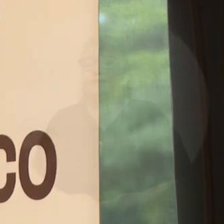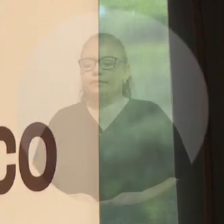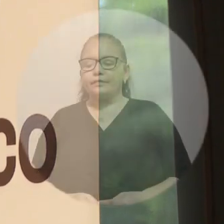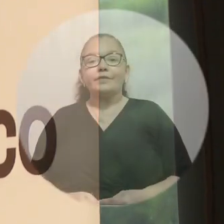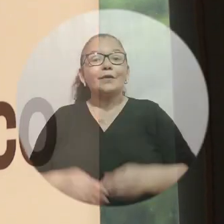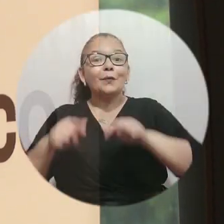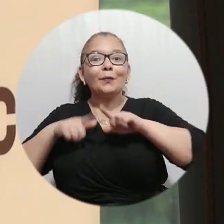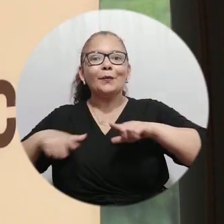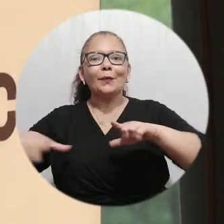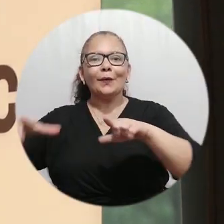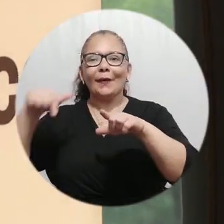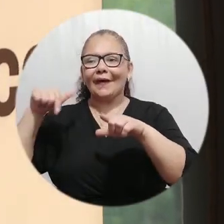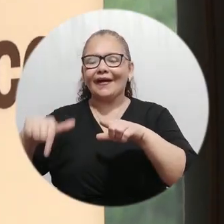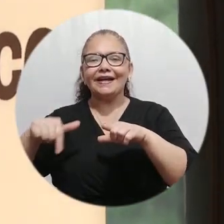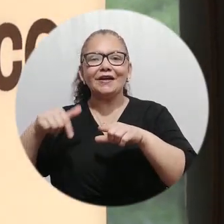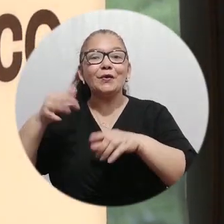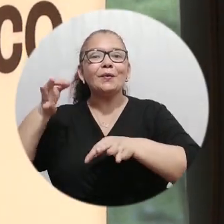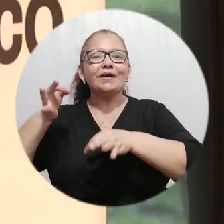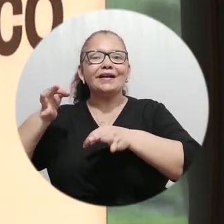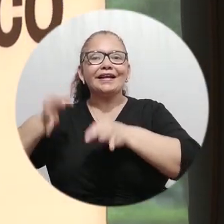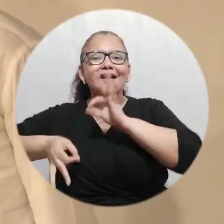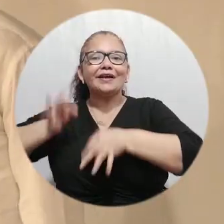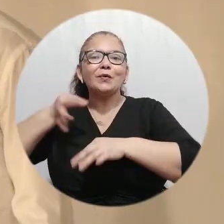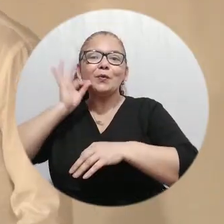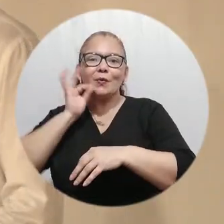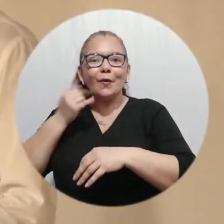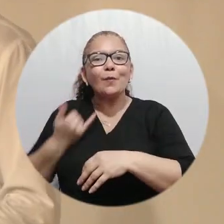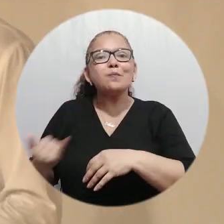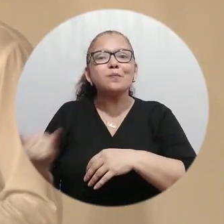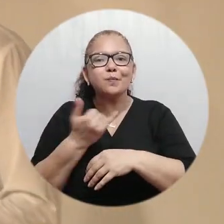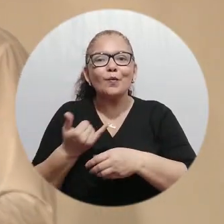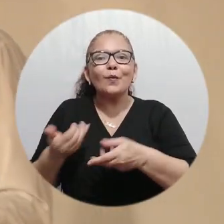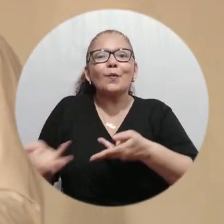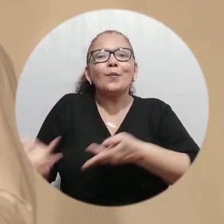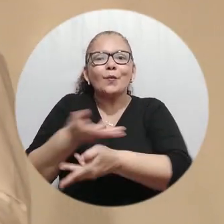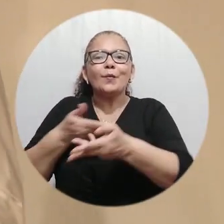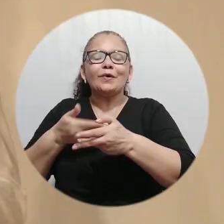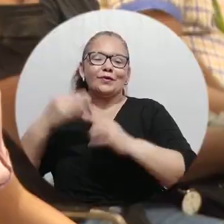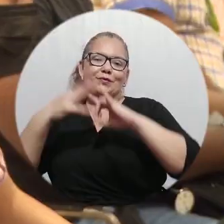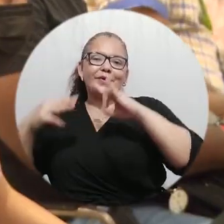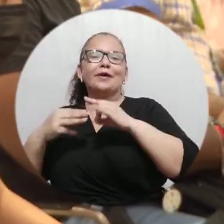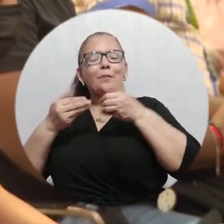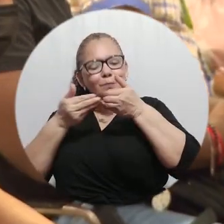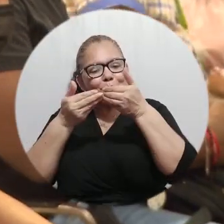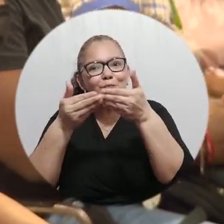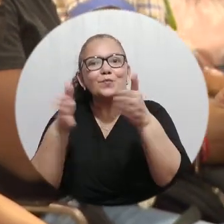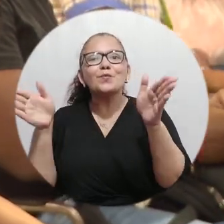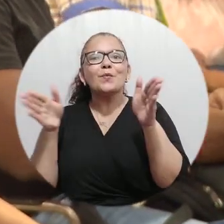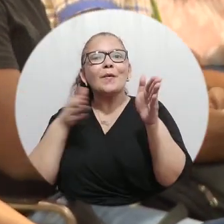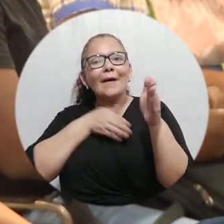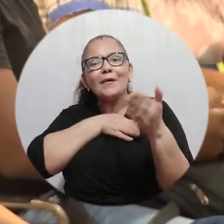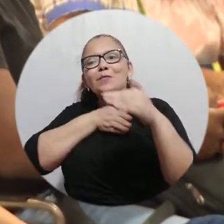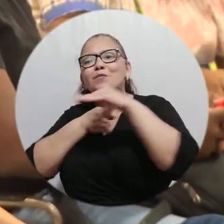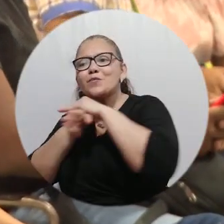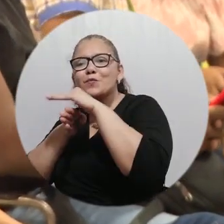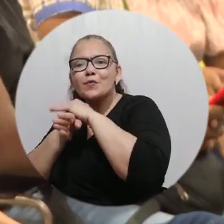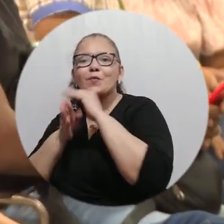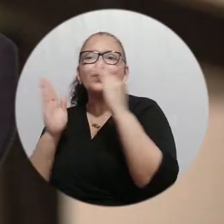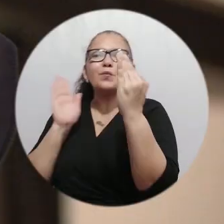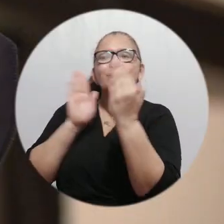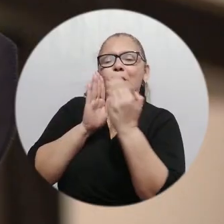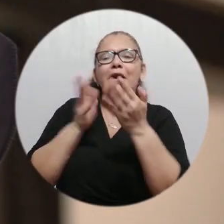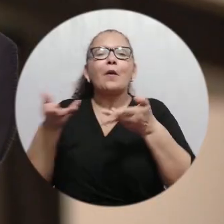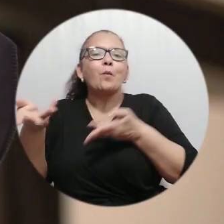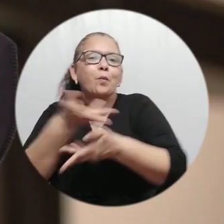El Café Jurídico de la Universidad del Magdalena fue reinaugurado de forma presencial, un espacio de diálogos, charlas e